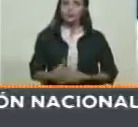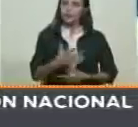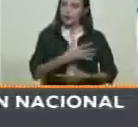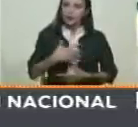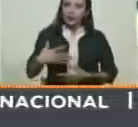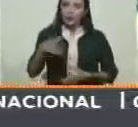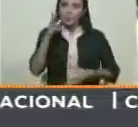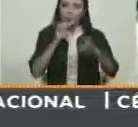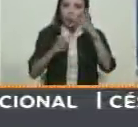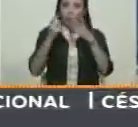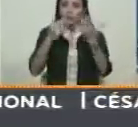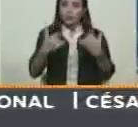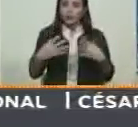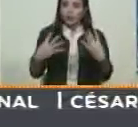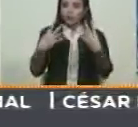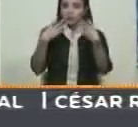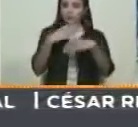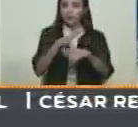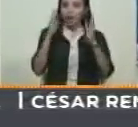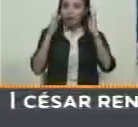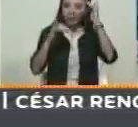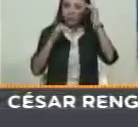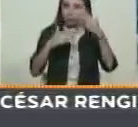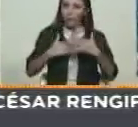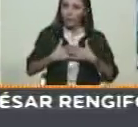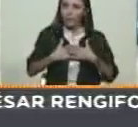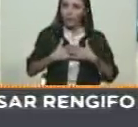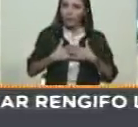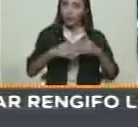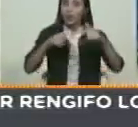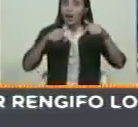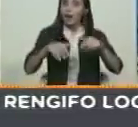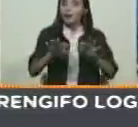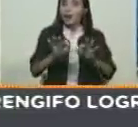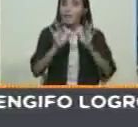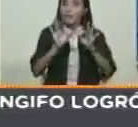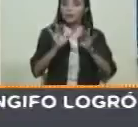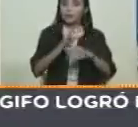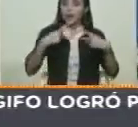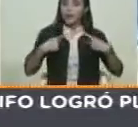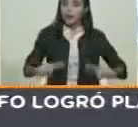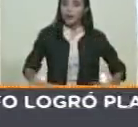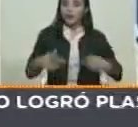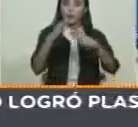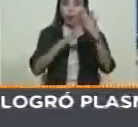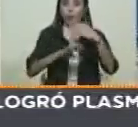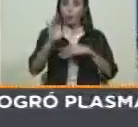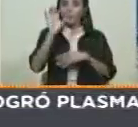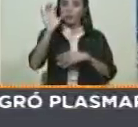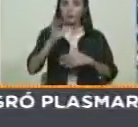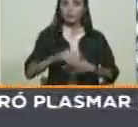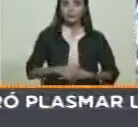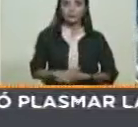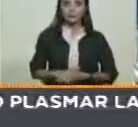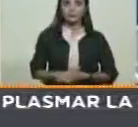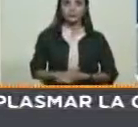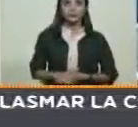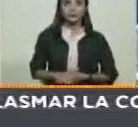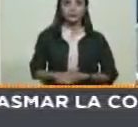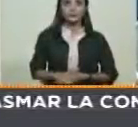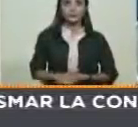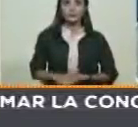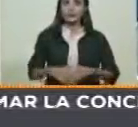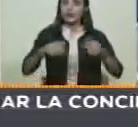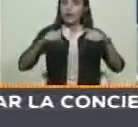escuches nada estamos en un momento especial de la vida de la patria la